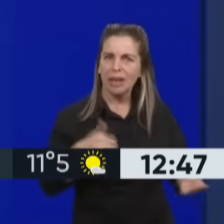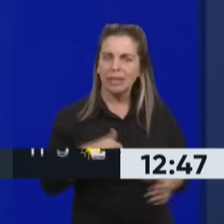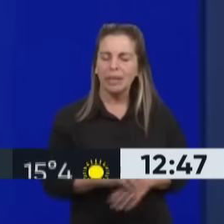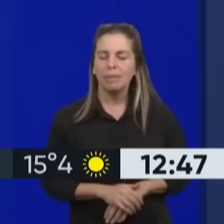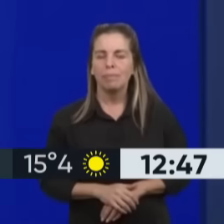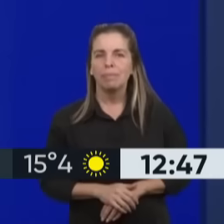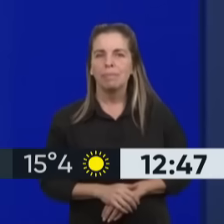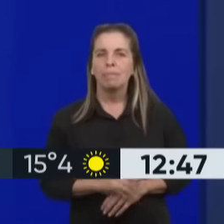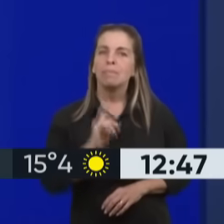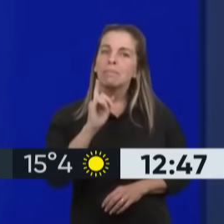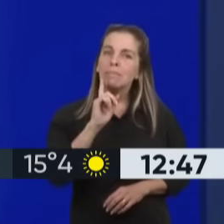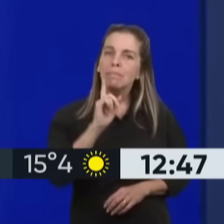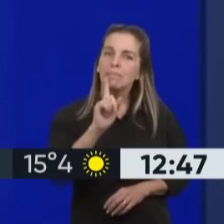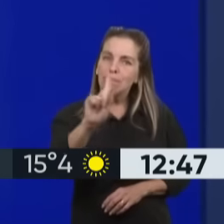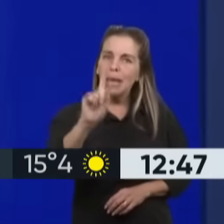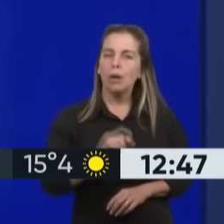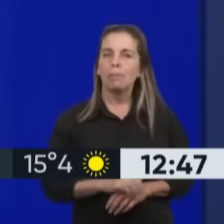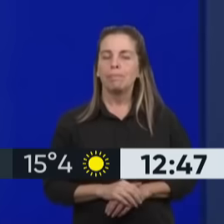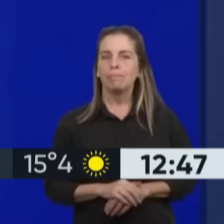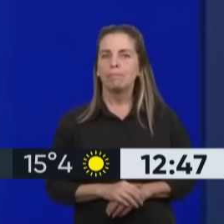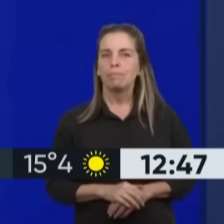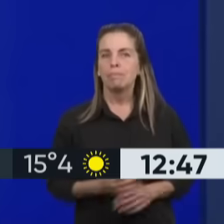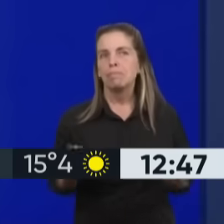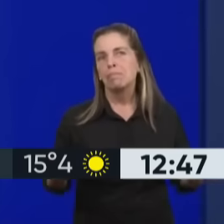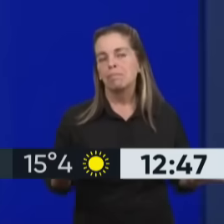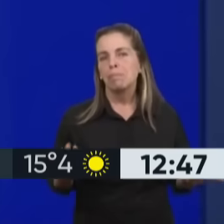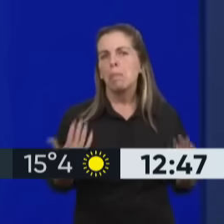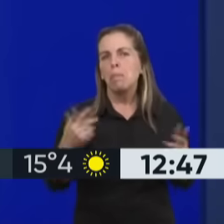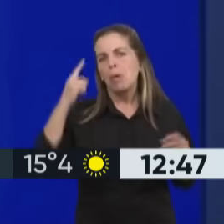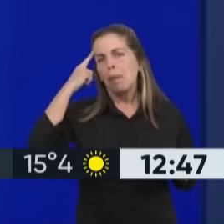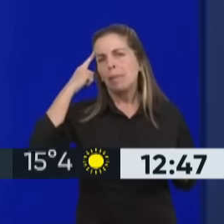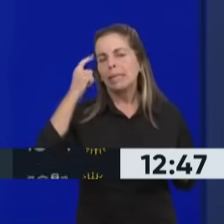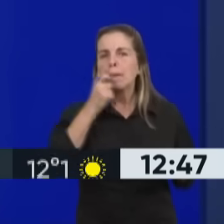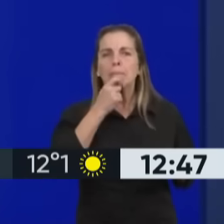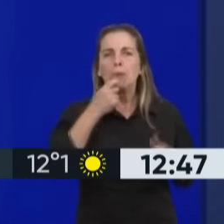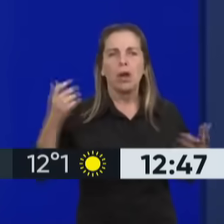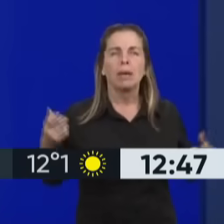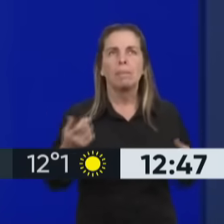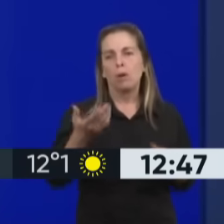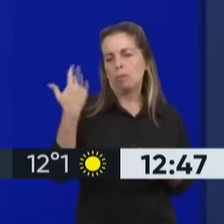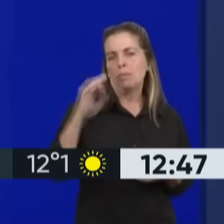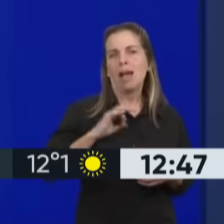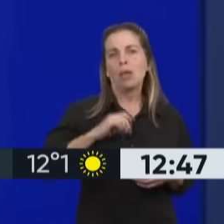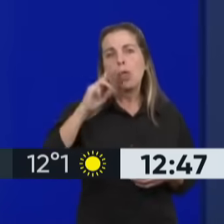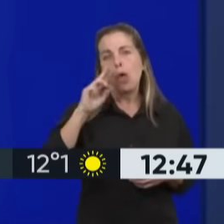Sin embargo, uno podría decir, pero durante el